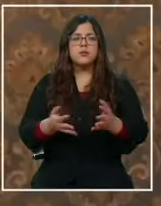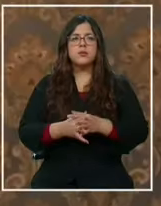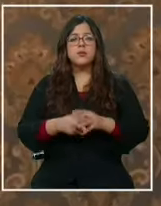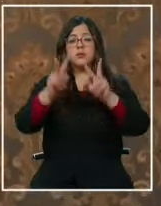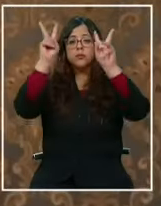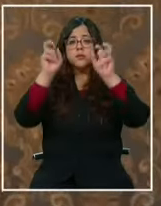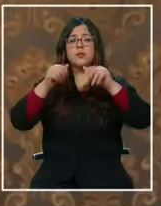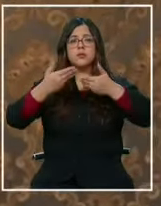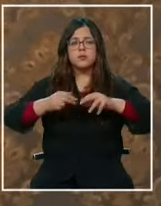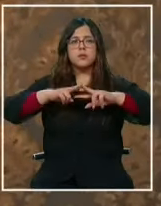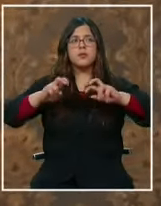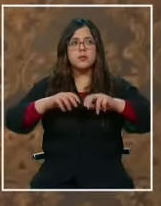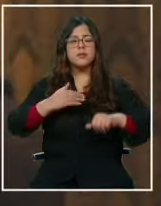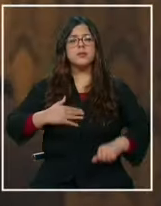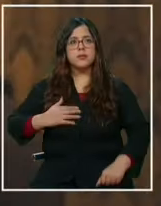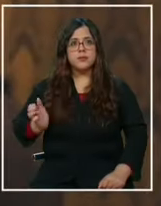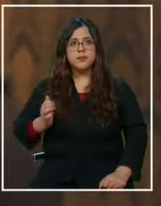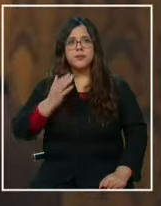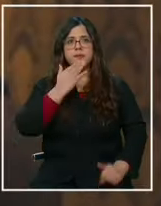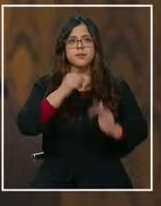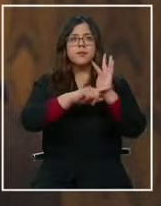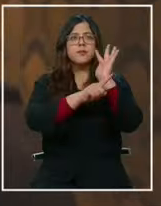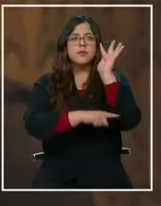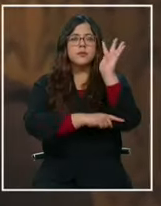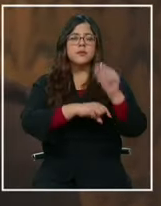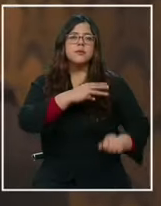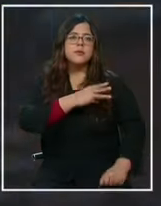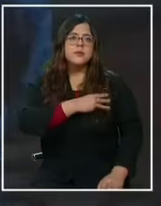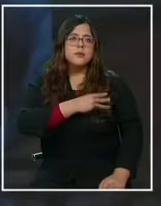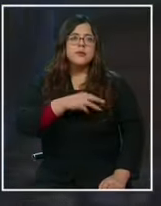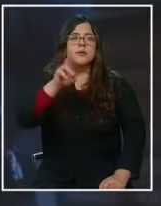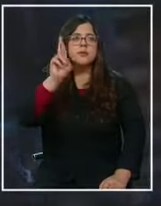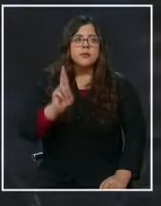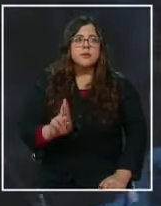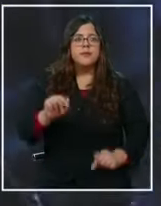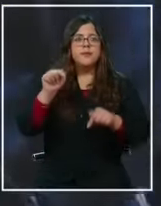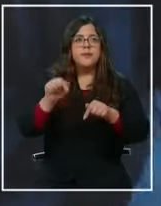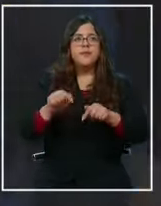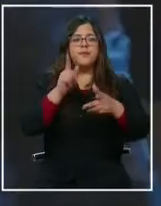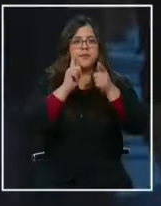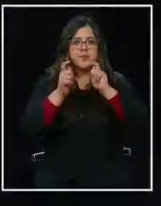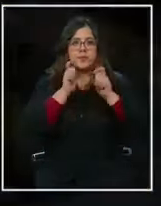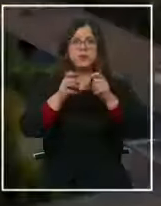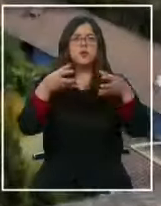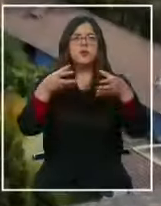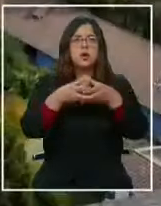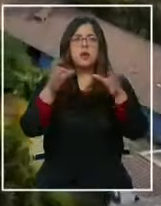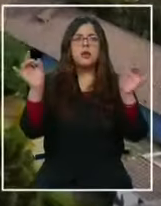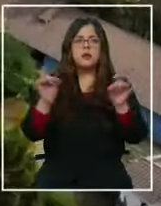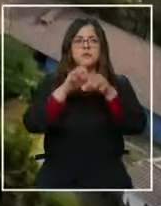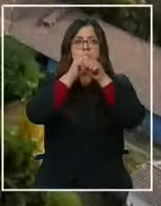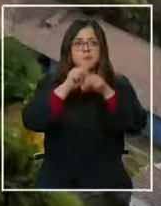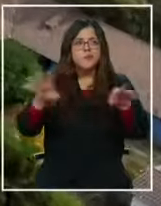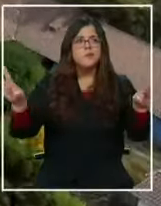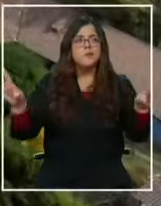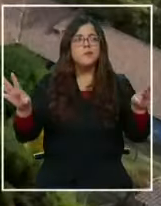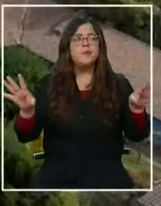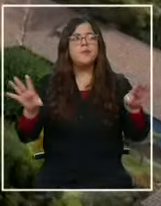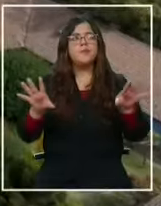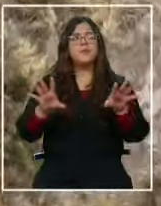Casos que son investigados por la PDI y la Fiscalía Metropolitana Sur, una peligrosa mafia que hoy podría haber extendido su poder fuera de la